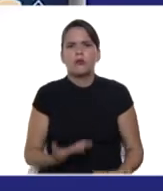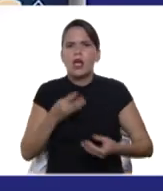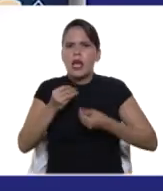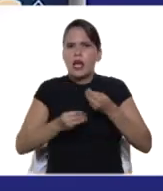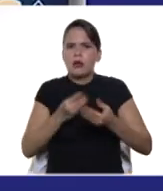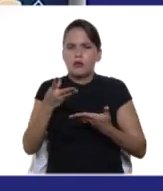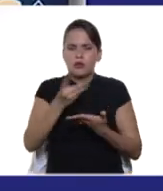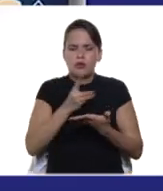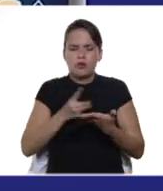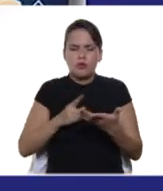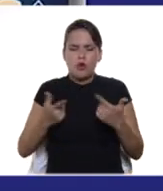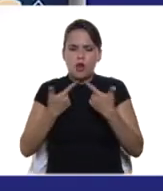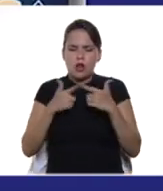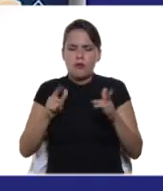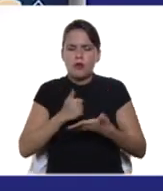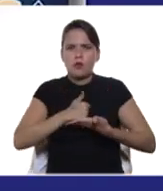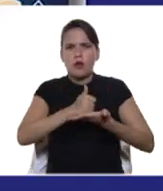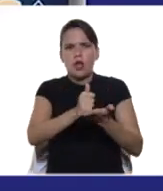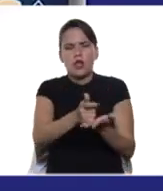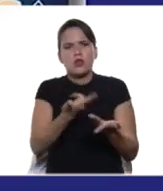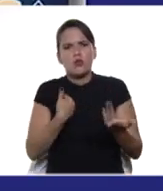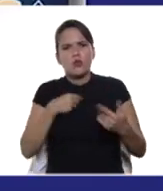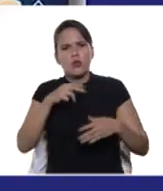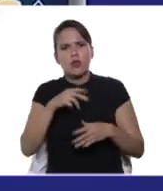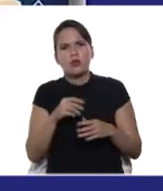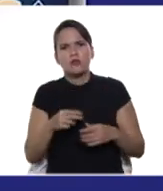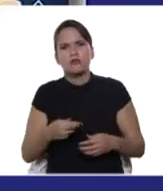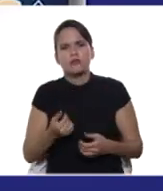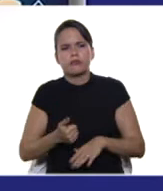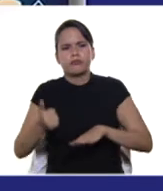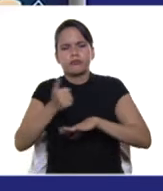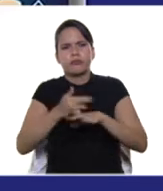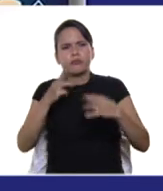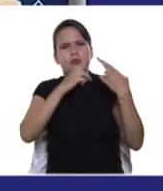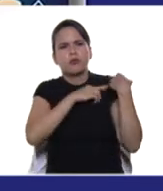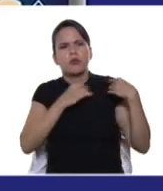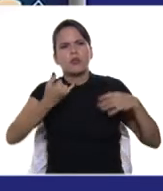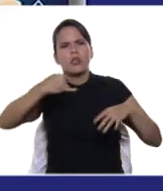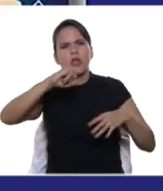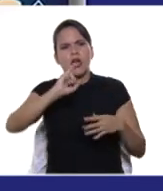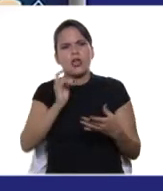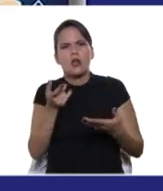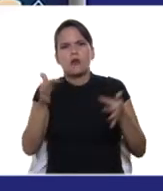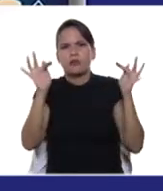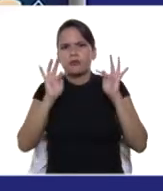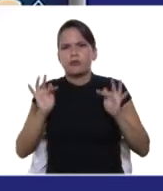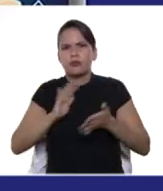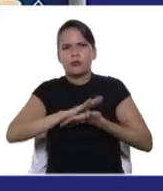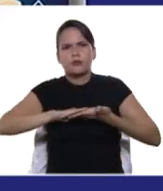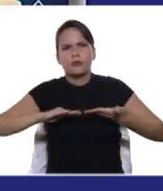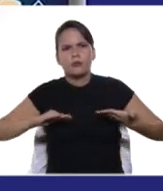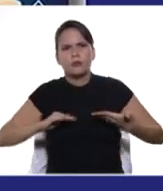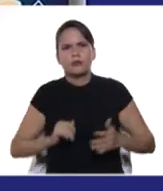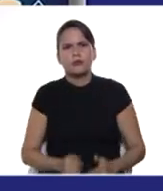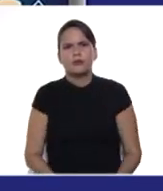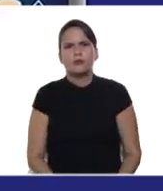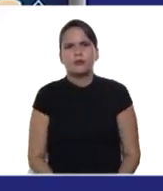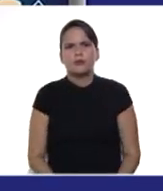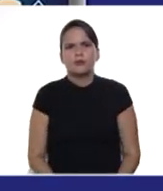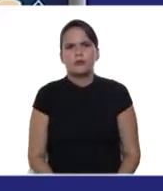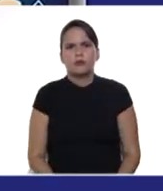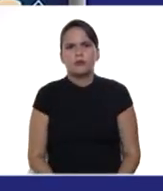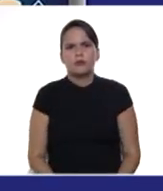Realiza un dibujo libre con la ayuda de tu representante donde aparezcan algunos polígonos.